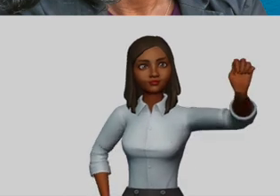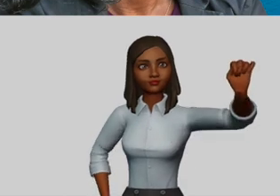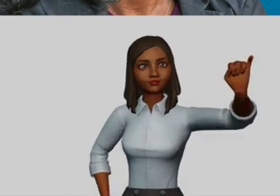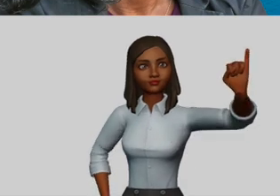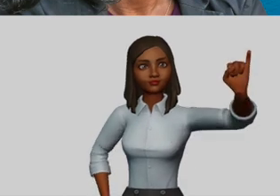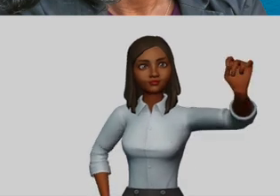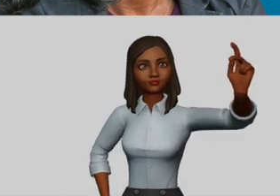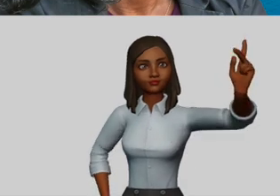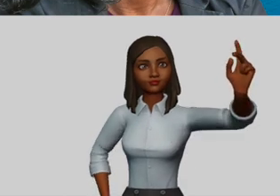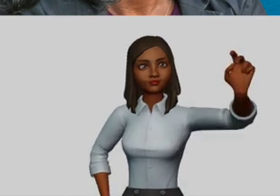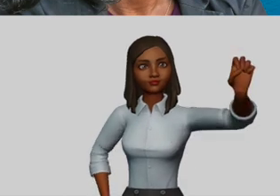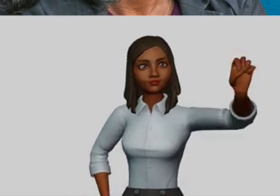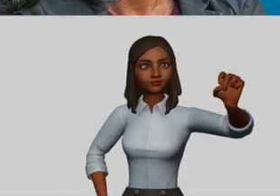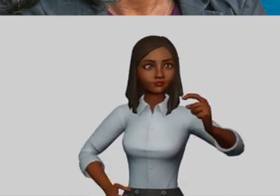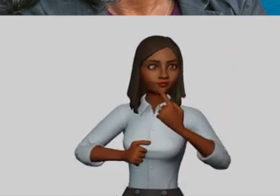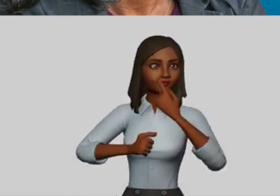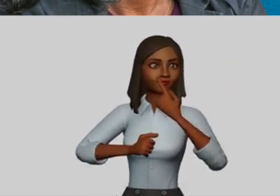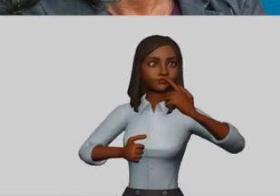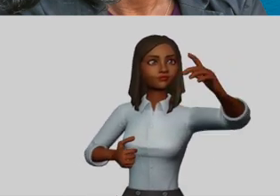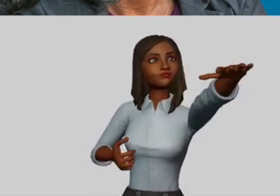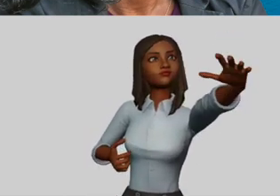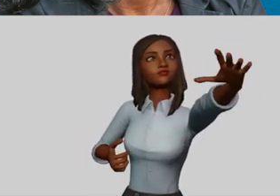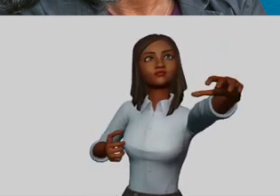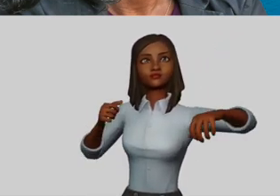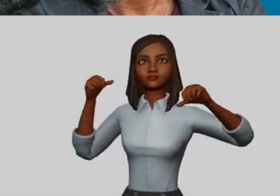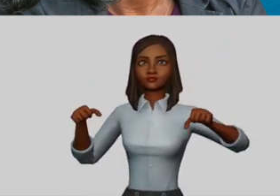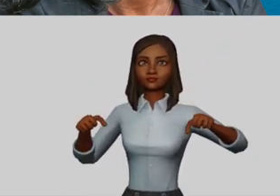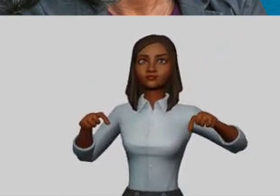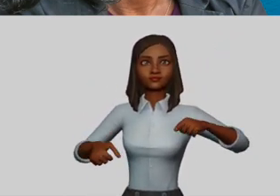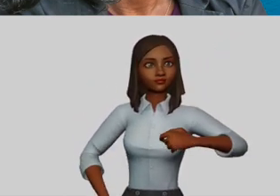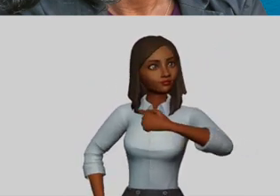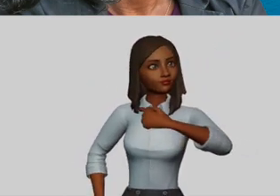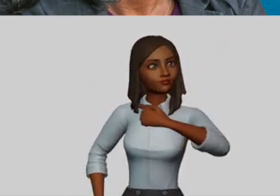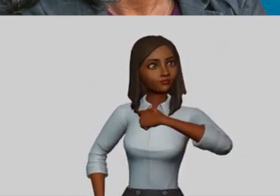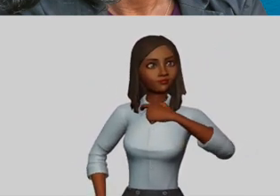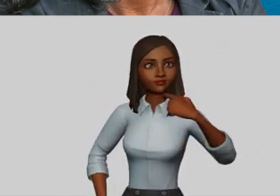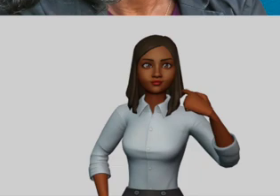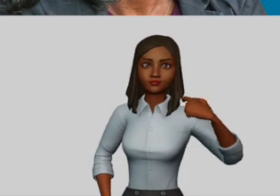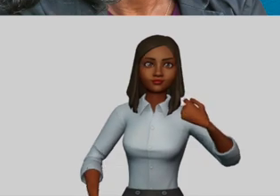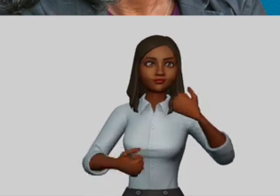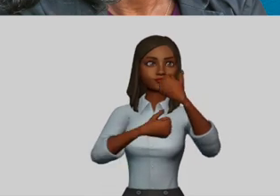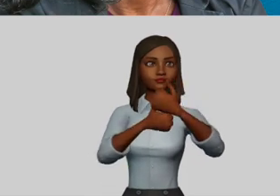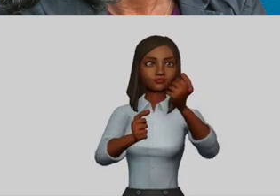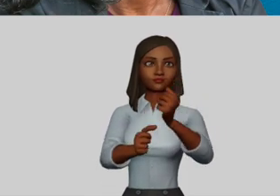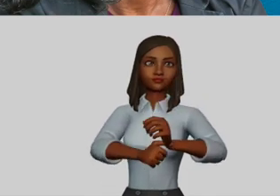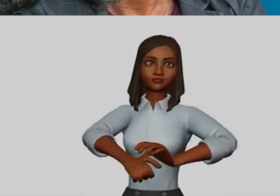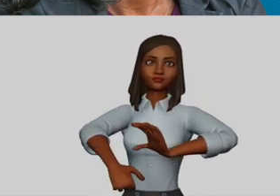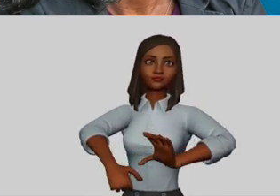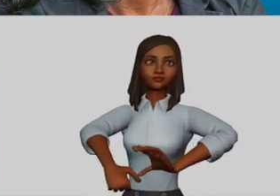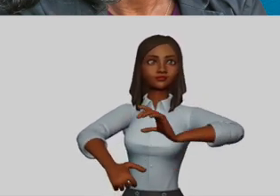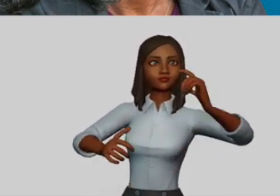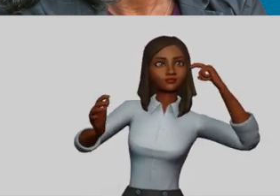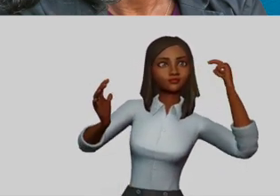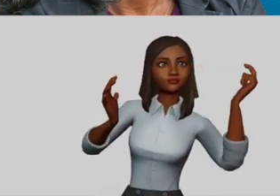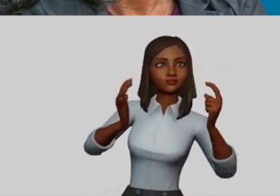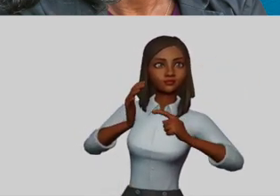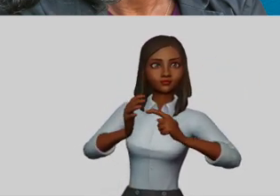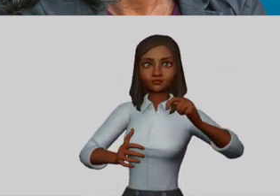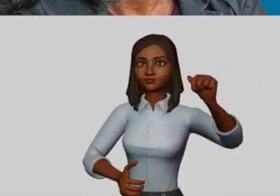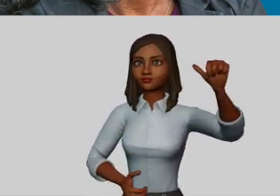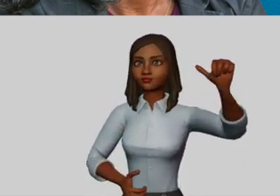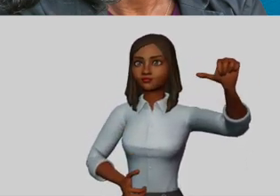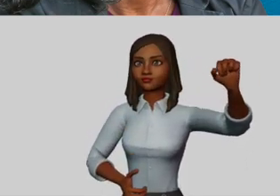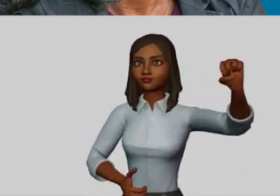comunidad necesita tener la plataforma gratis. Pero lo que sí pueden pagar son